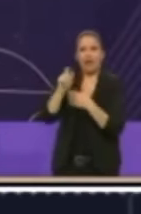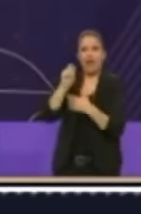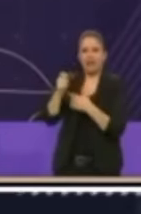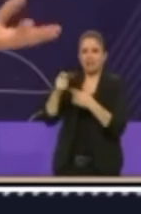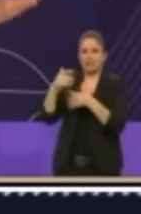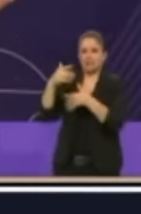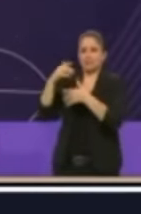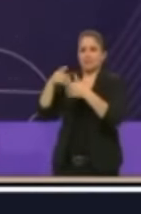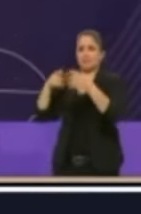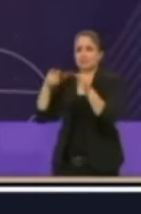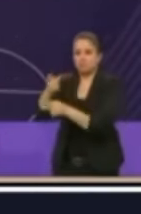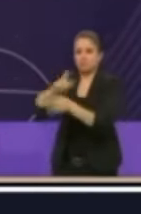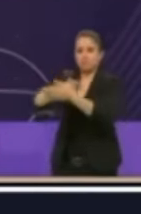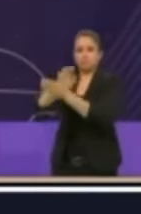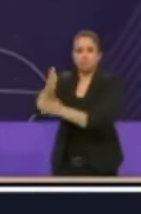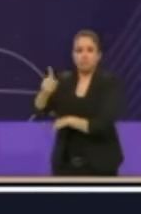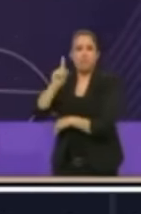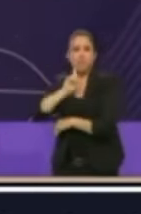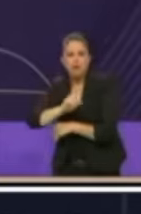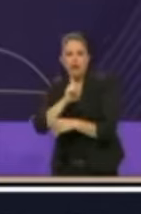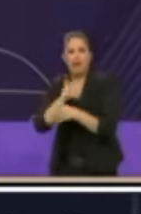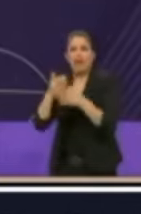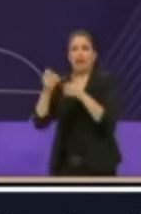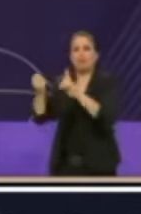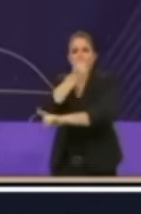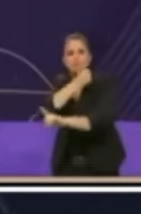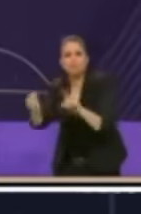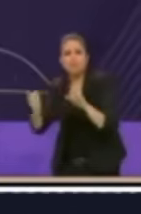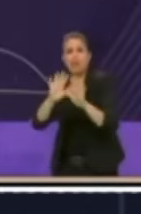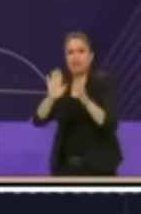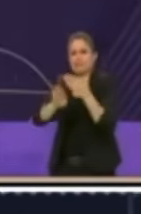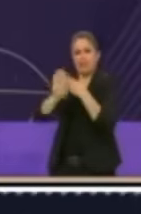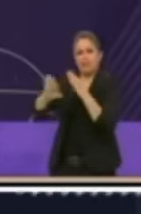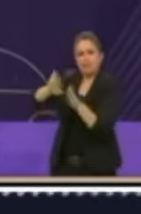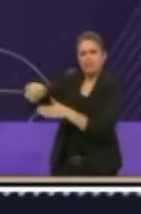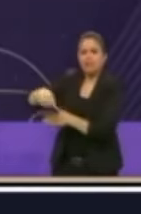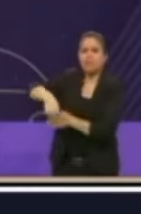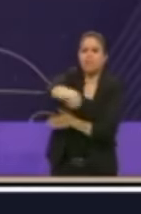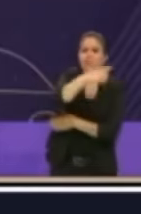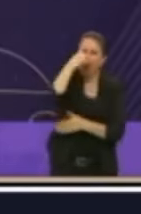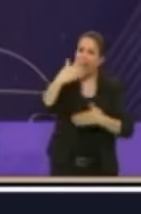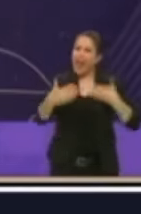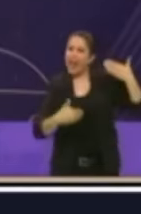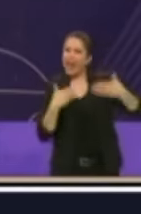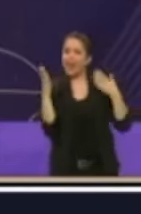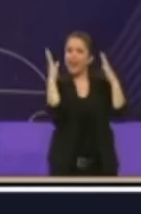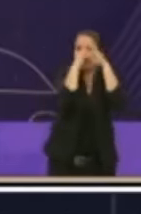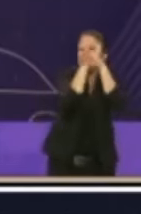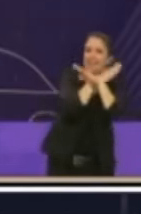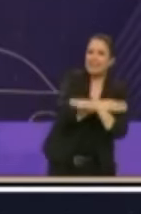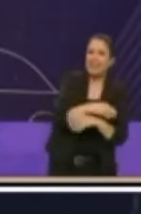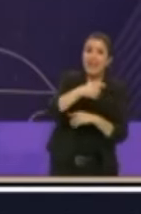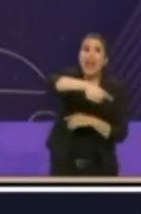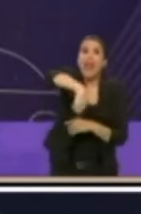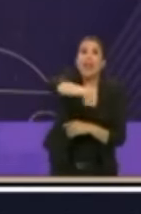agacha. Y ahí le dudas. Y ahí le dudamos. Ahora, para mí el momento del debate fue el de la improvisación, cuando a Santiago